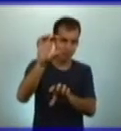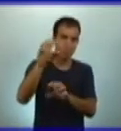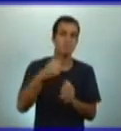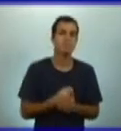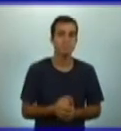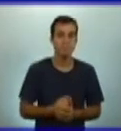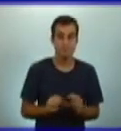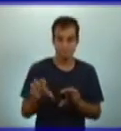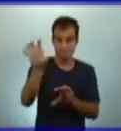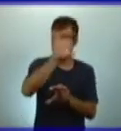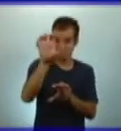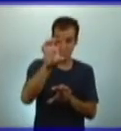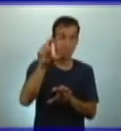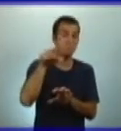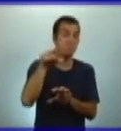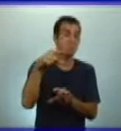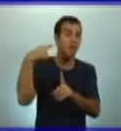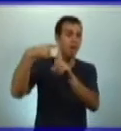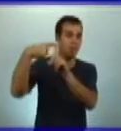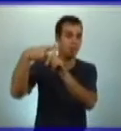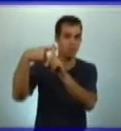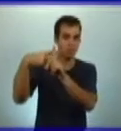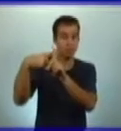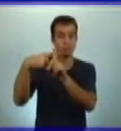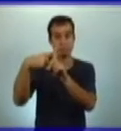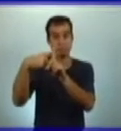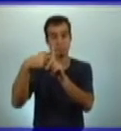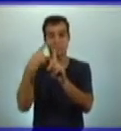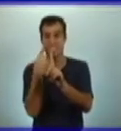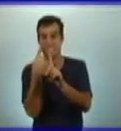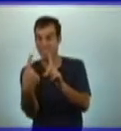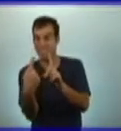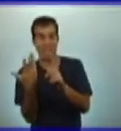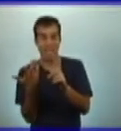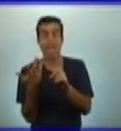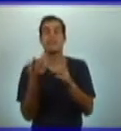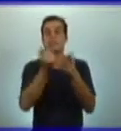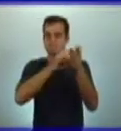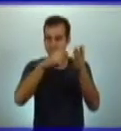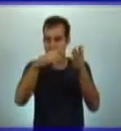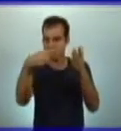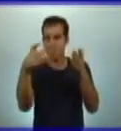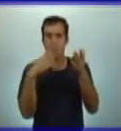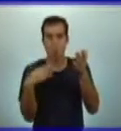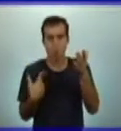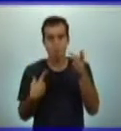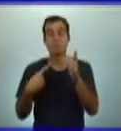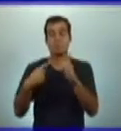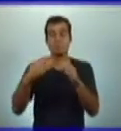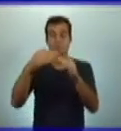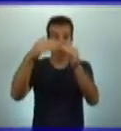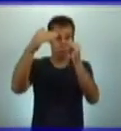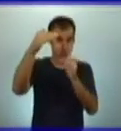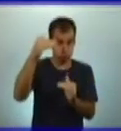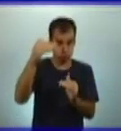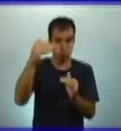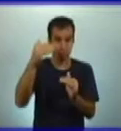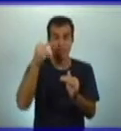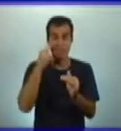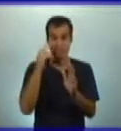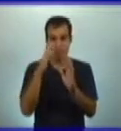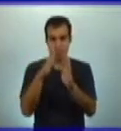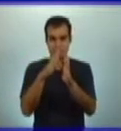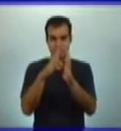de adición donde hemos aplicado el procedimiento escrito. Y en el lado derecho aparecen todos